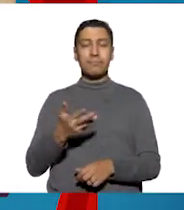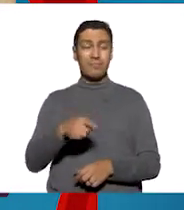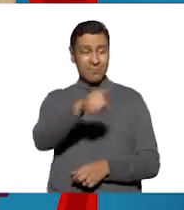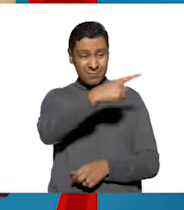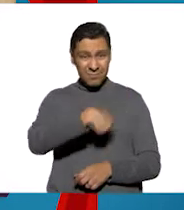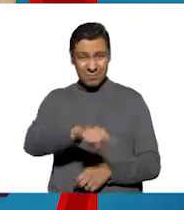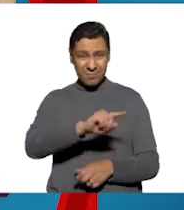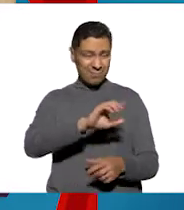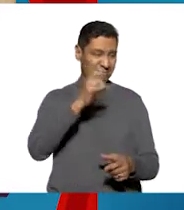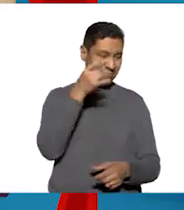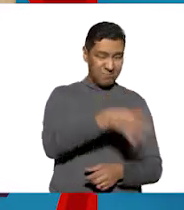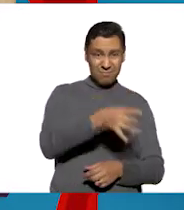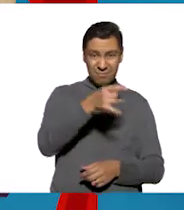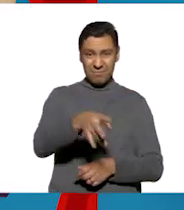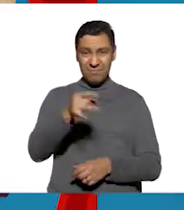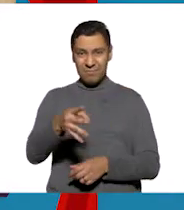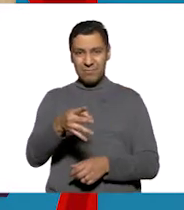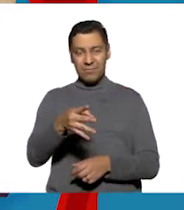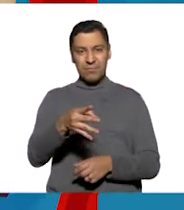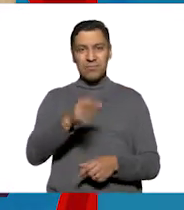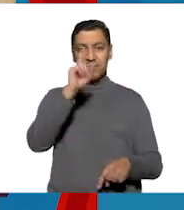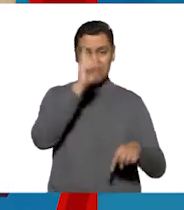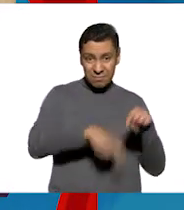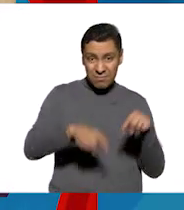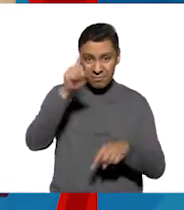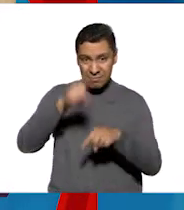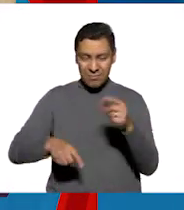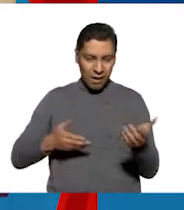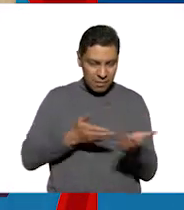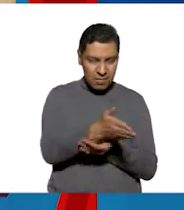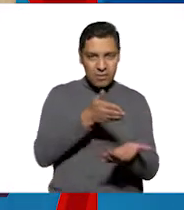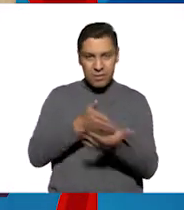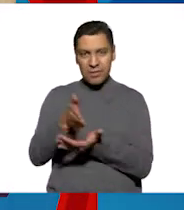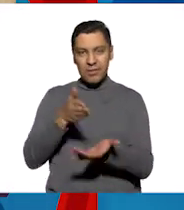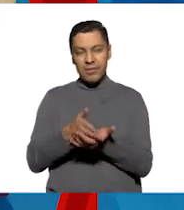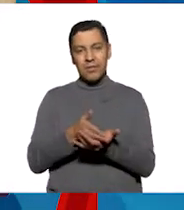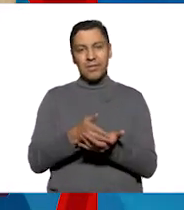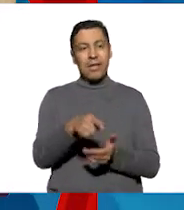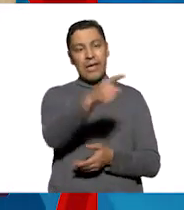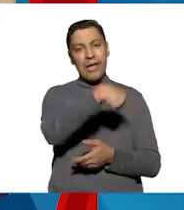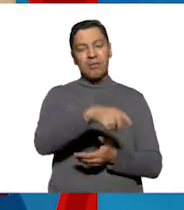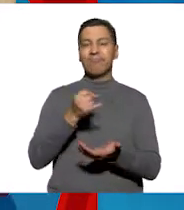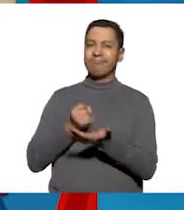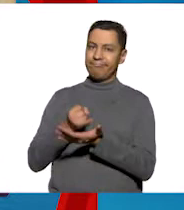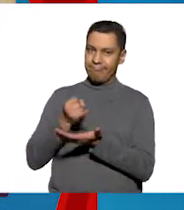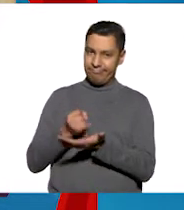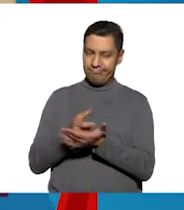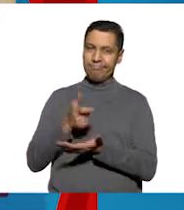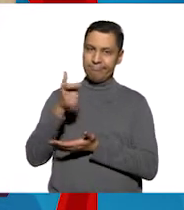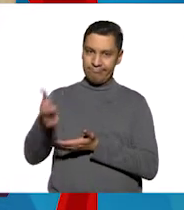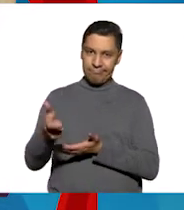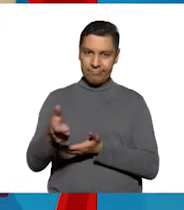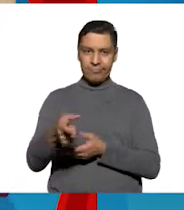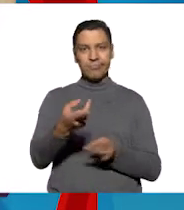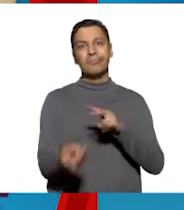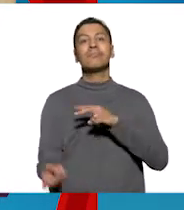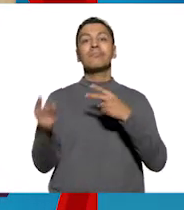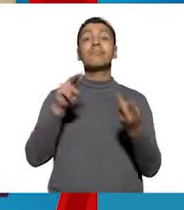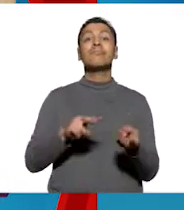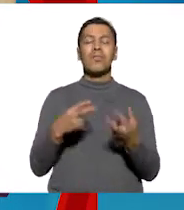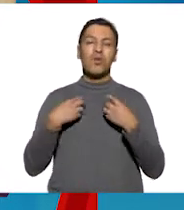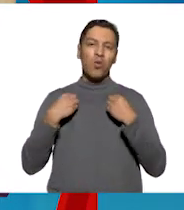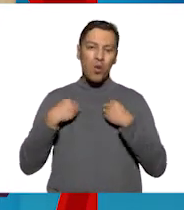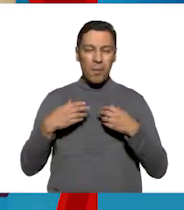pagaban tributo para la expansión, crecimiento y estabilidad de los mexicas, por lo que recibían ropa, pieles de